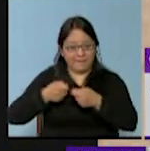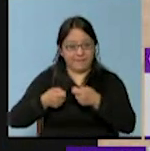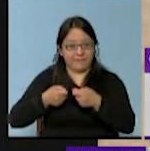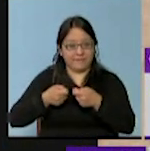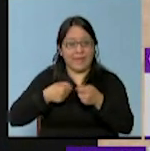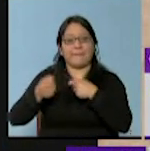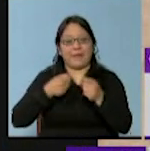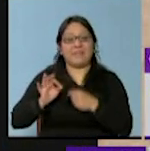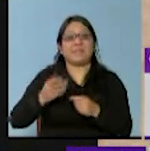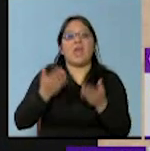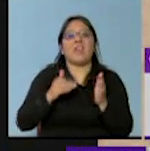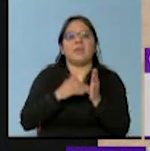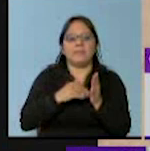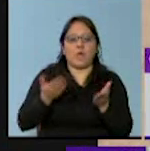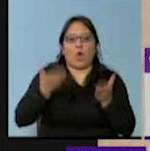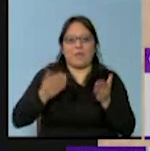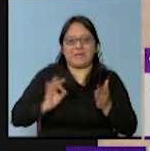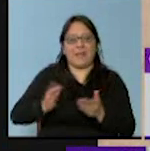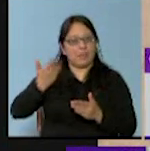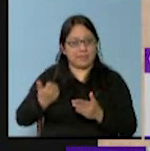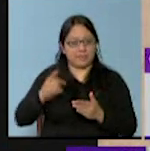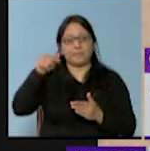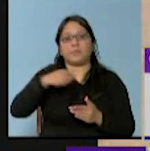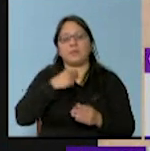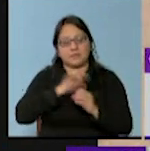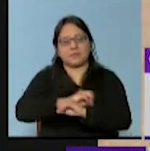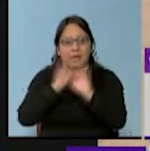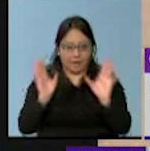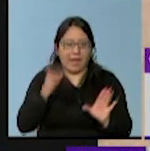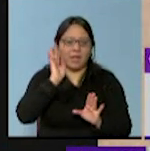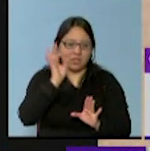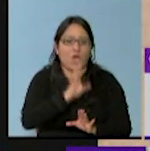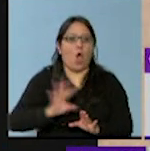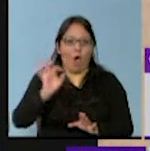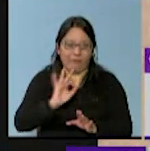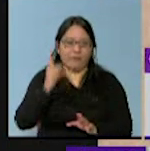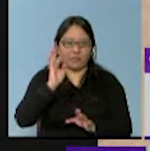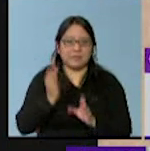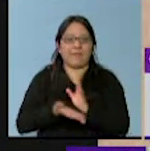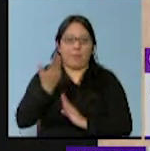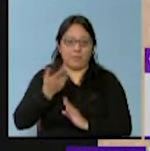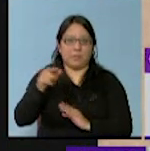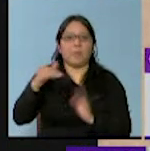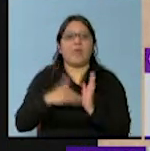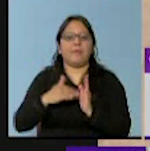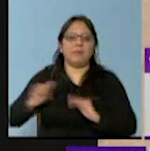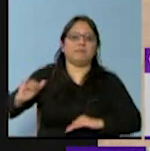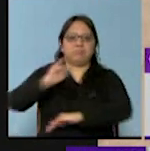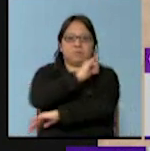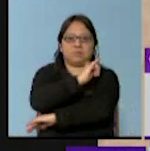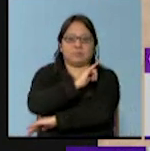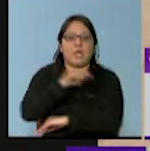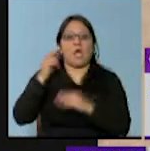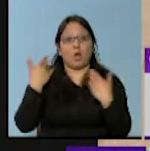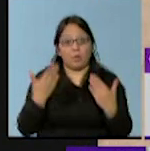al año anterior así que esto habla a las claras de este gran crecimiento que tiene esta estación aérea como así también ustedes han observado que